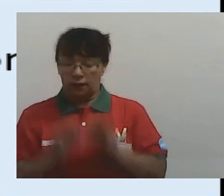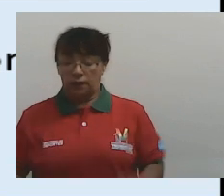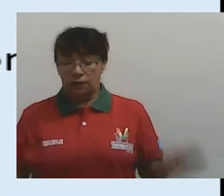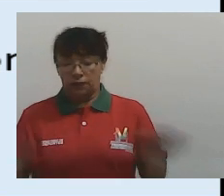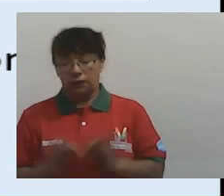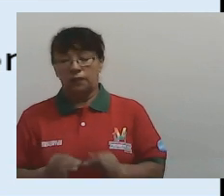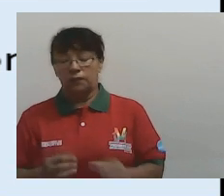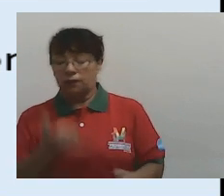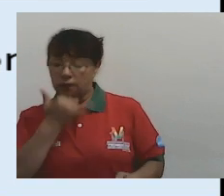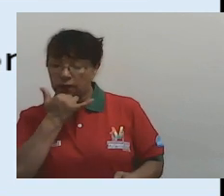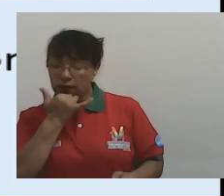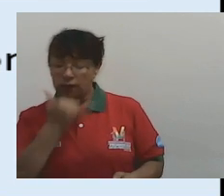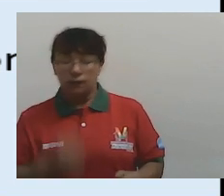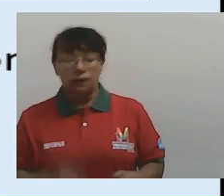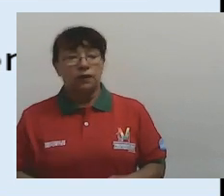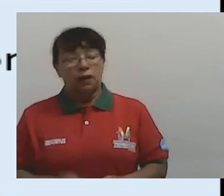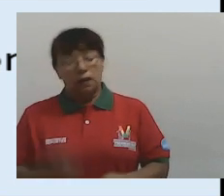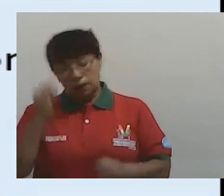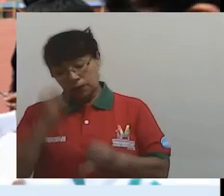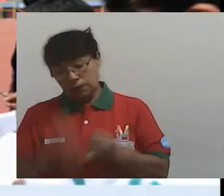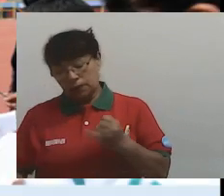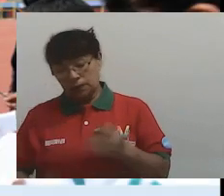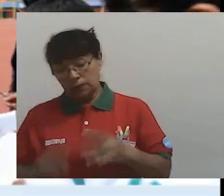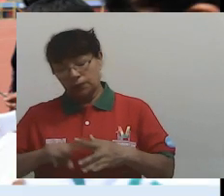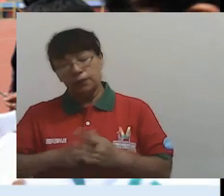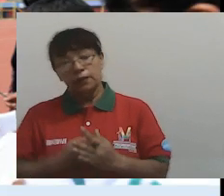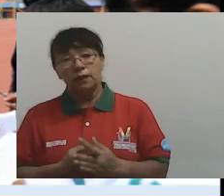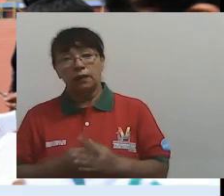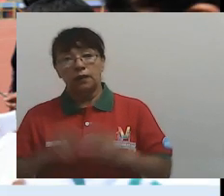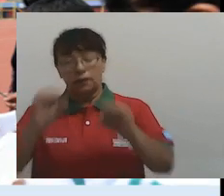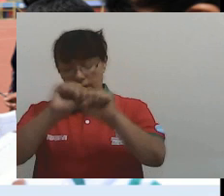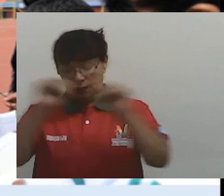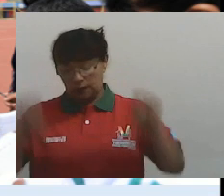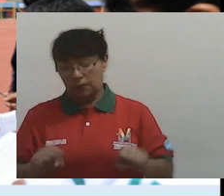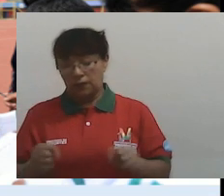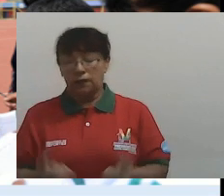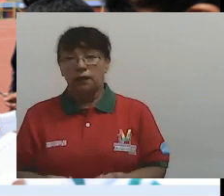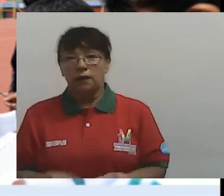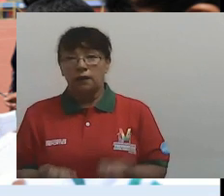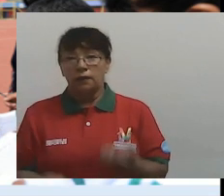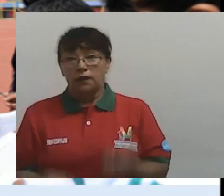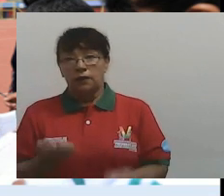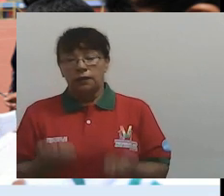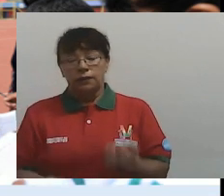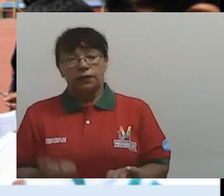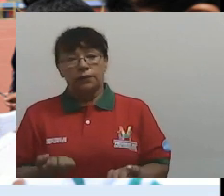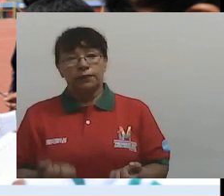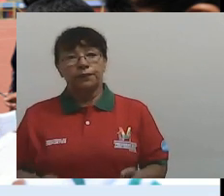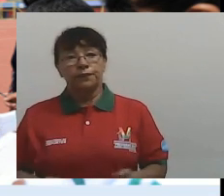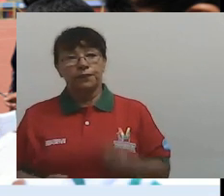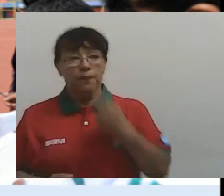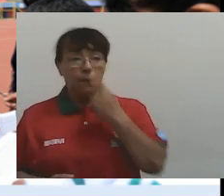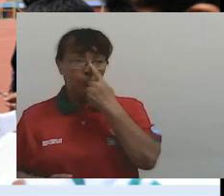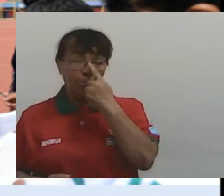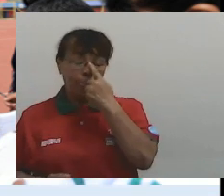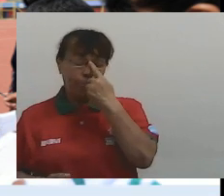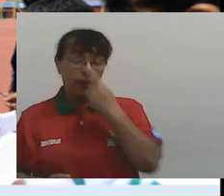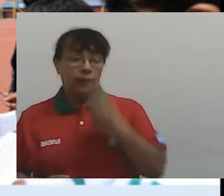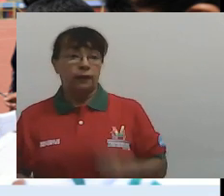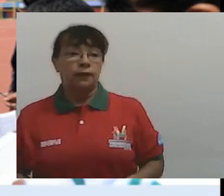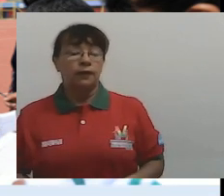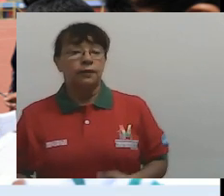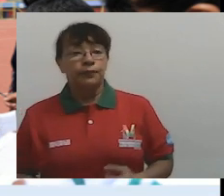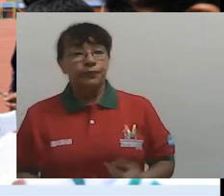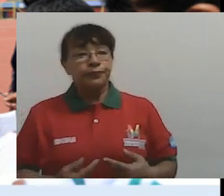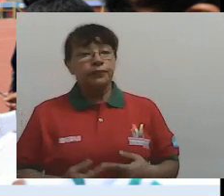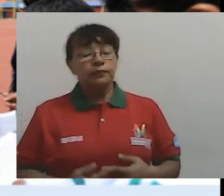en nada. Por último, vamos a empezar el sistema de evaluación. Voy a hacerme propaganda. Es que es